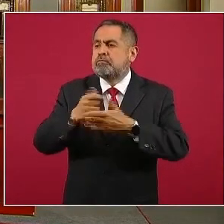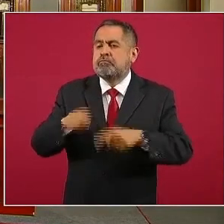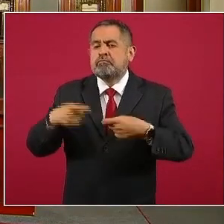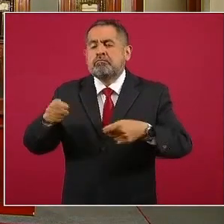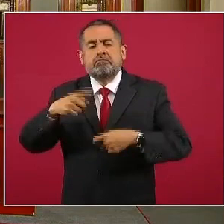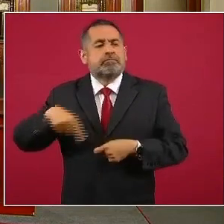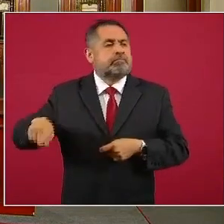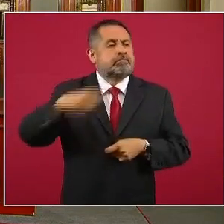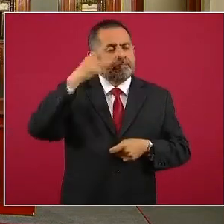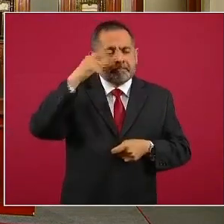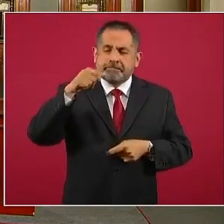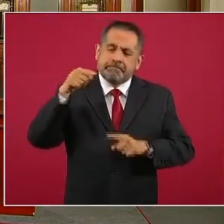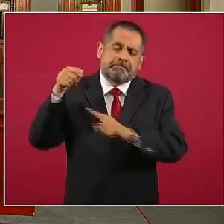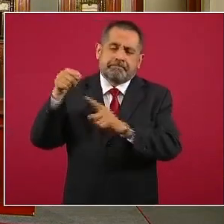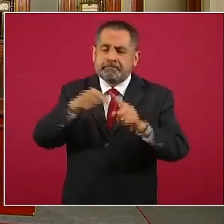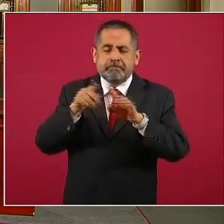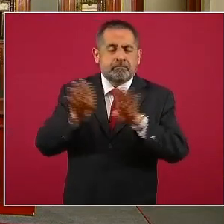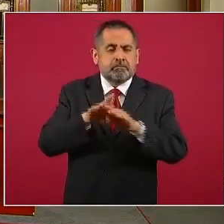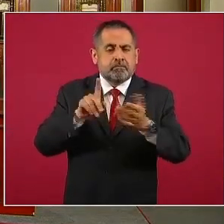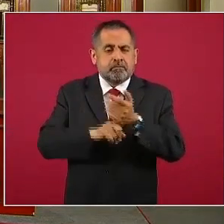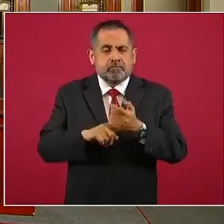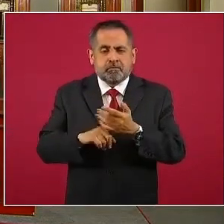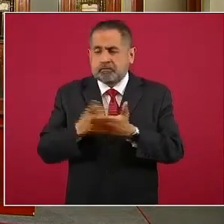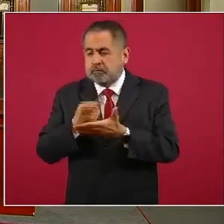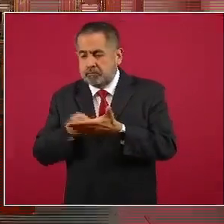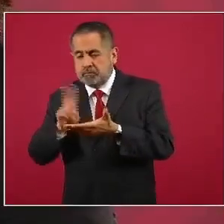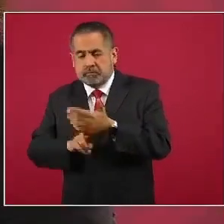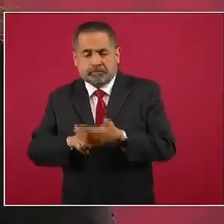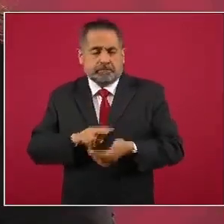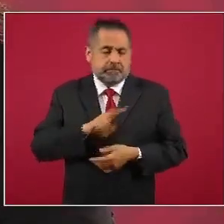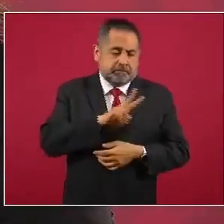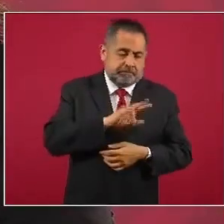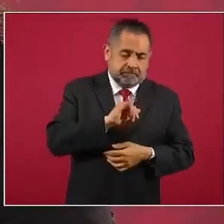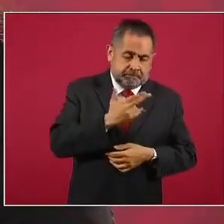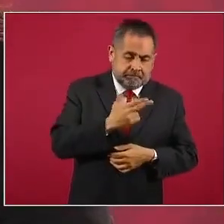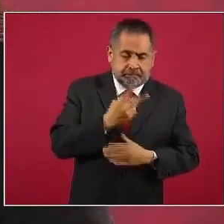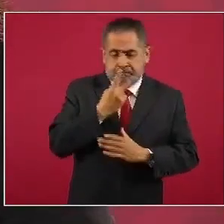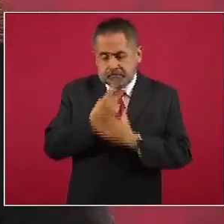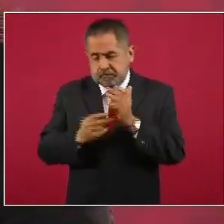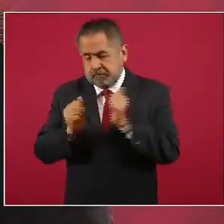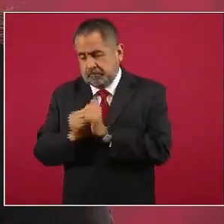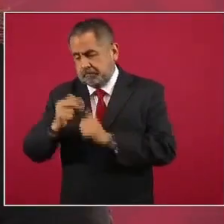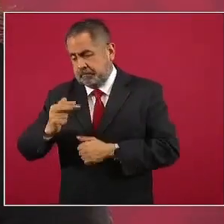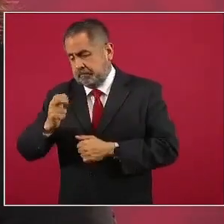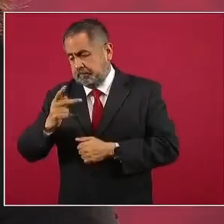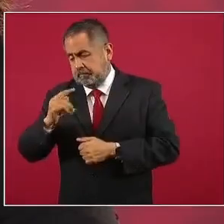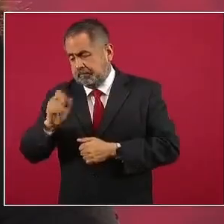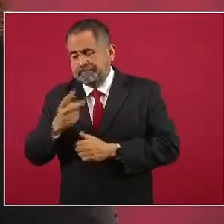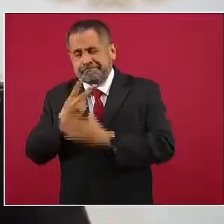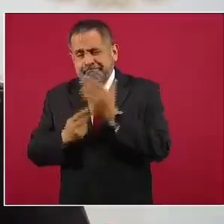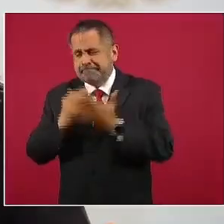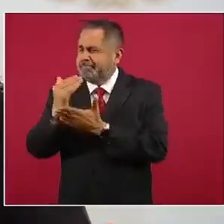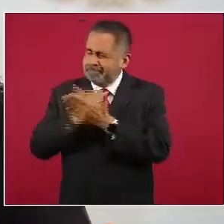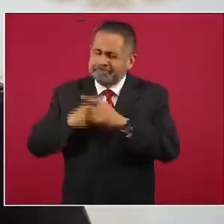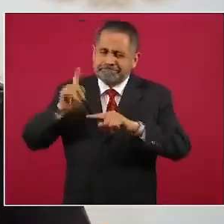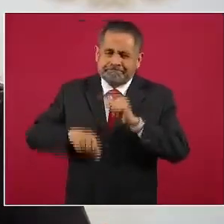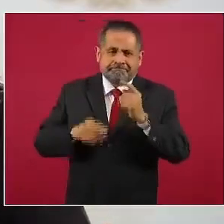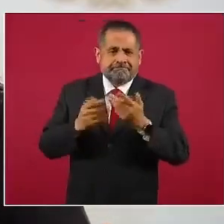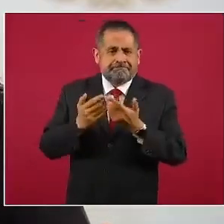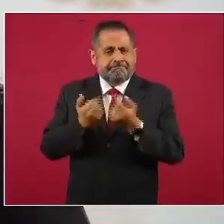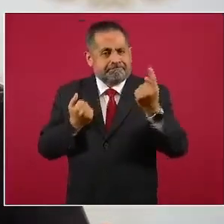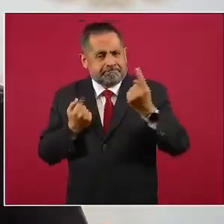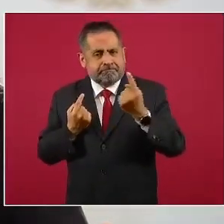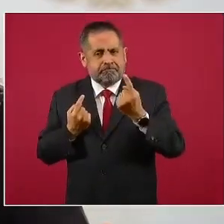la eliminación de la coinfección de VIH con hepatitis C. Y la razón es muy sencilla. Si podemos